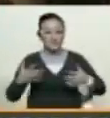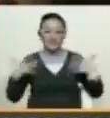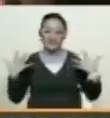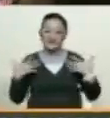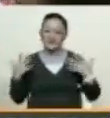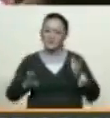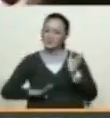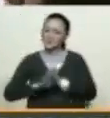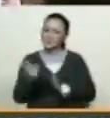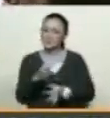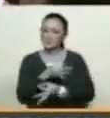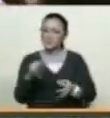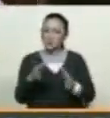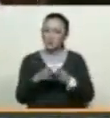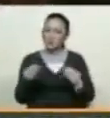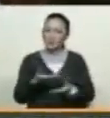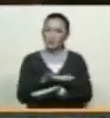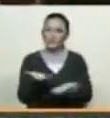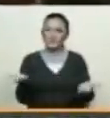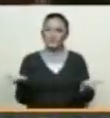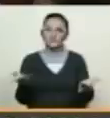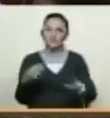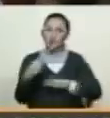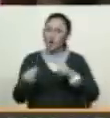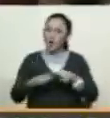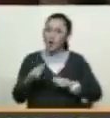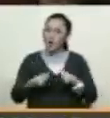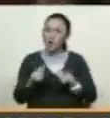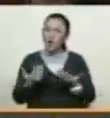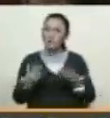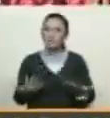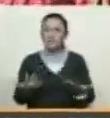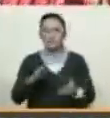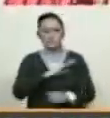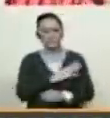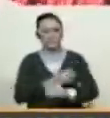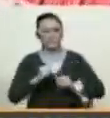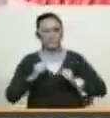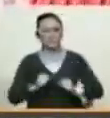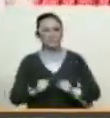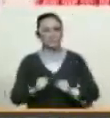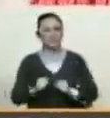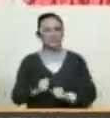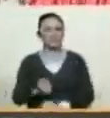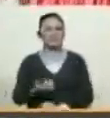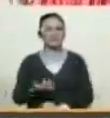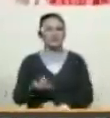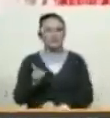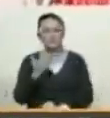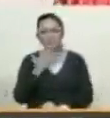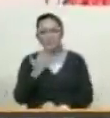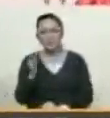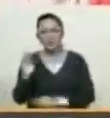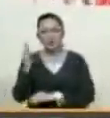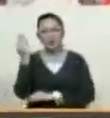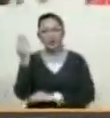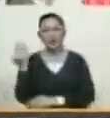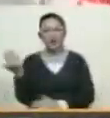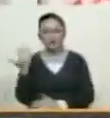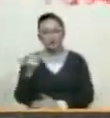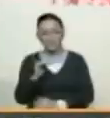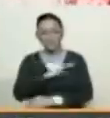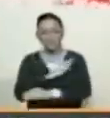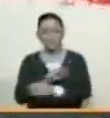de prosperidad para todas y para todos. Y lo vamos a hacer desde nuestras fortalezas. Tenemos aquí, por ejemplo, en el estado Lara una gran